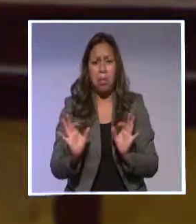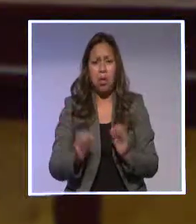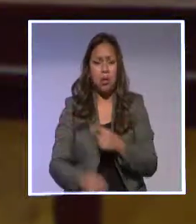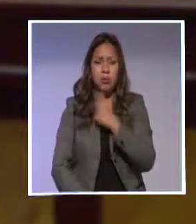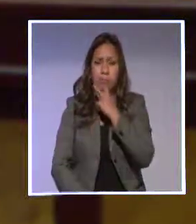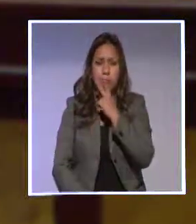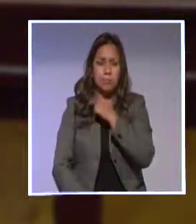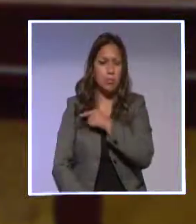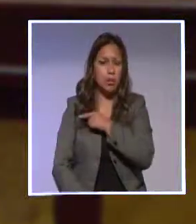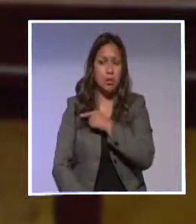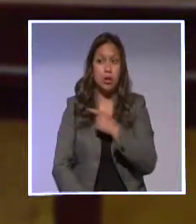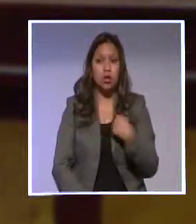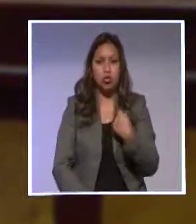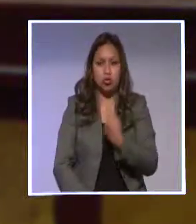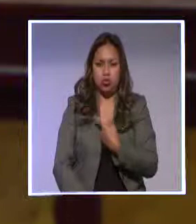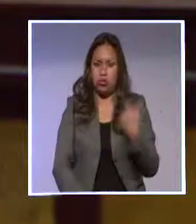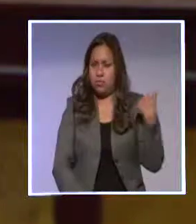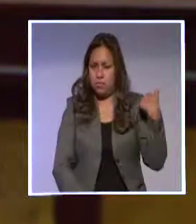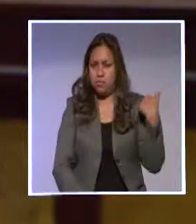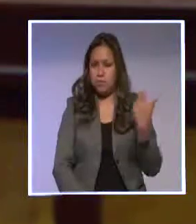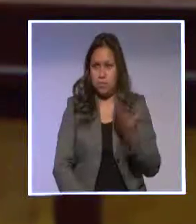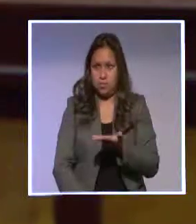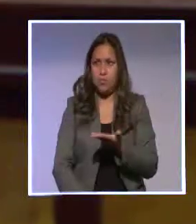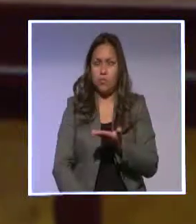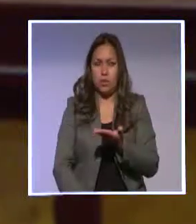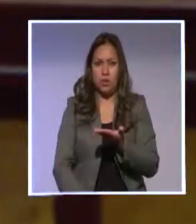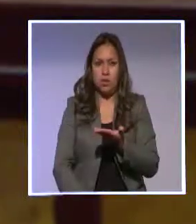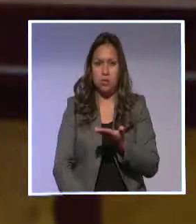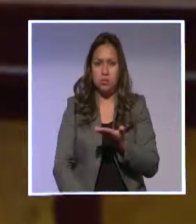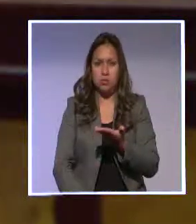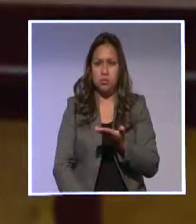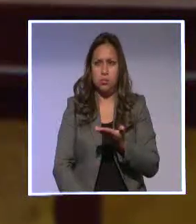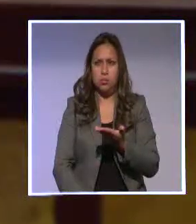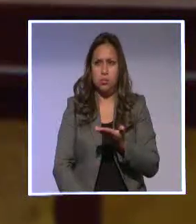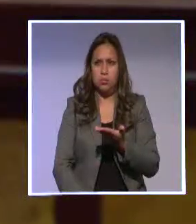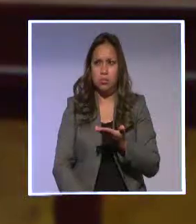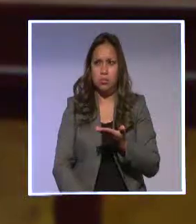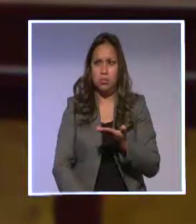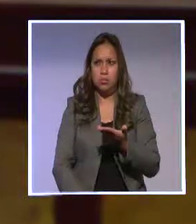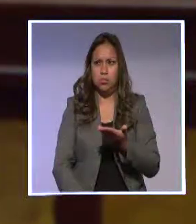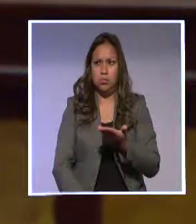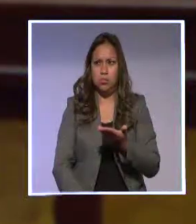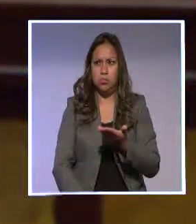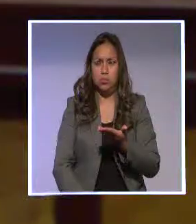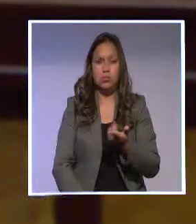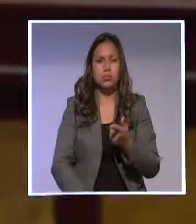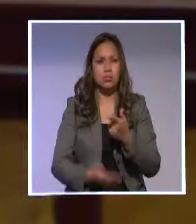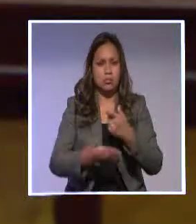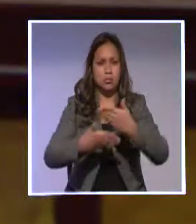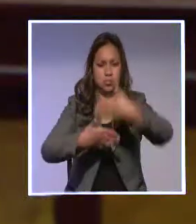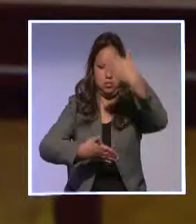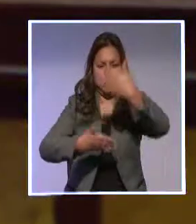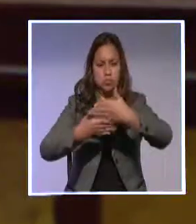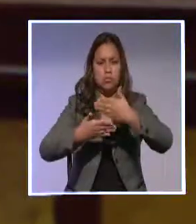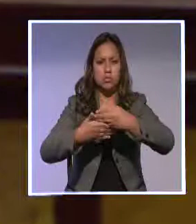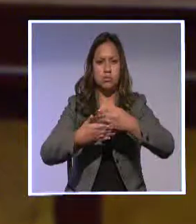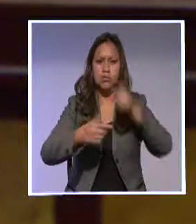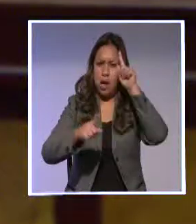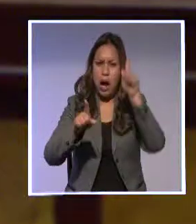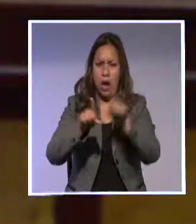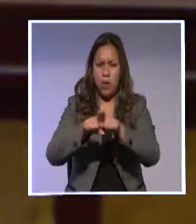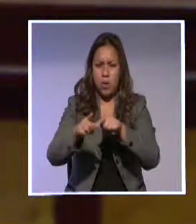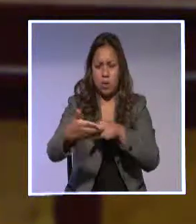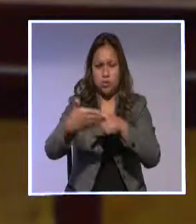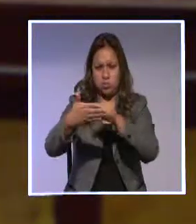momentos mire nosotros tenemos acá una serie de consideraciones que se realizan y lo